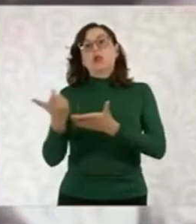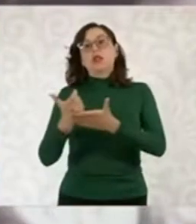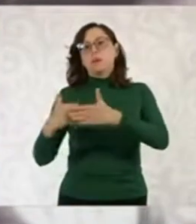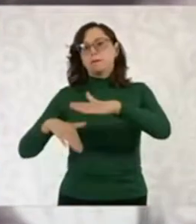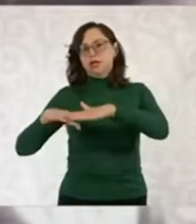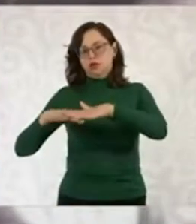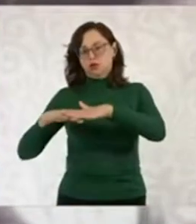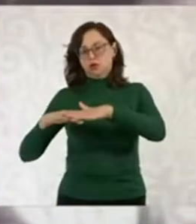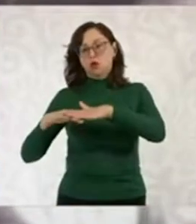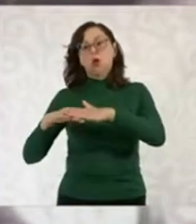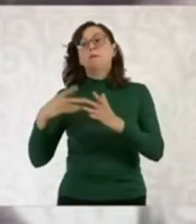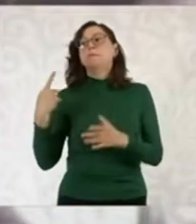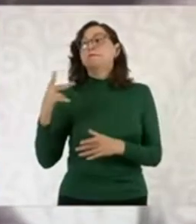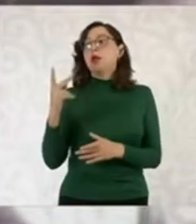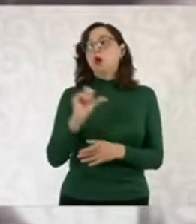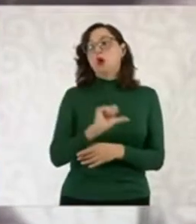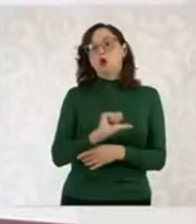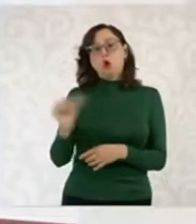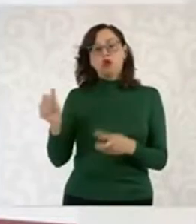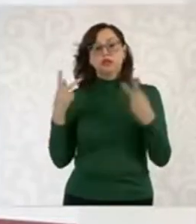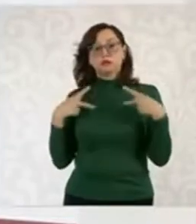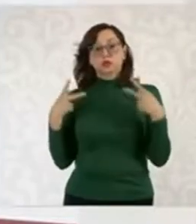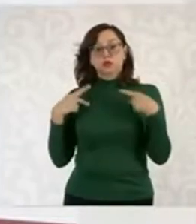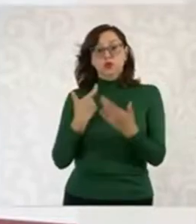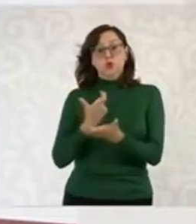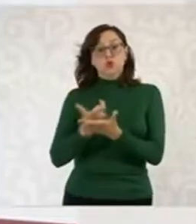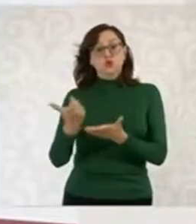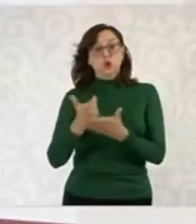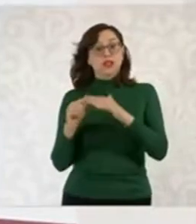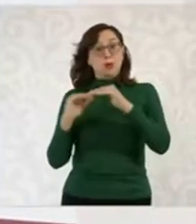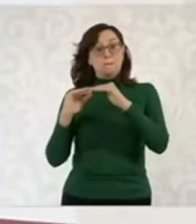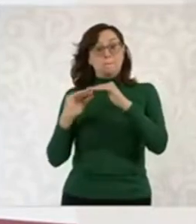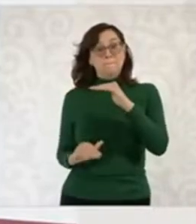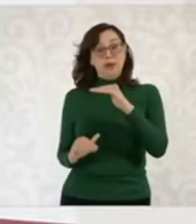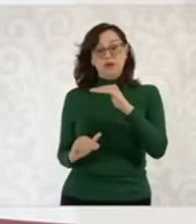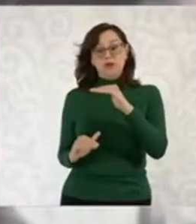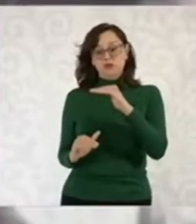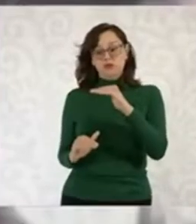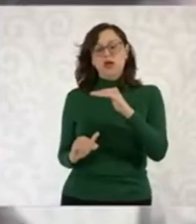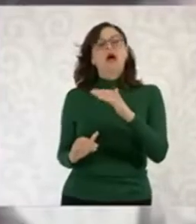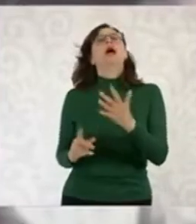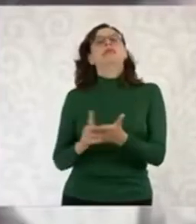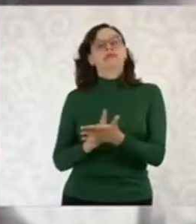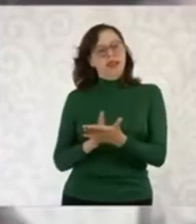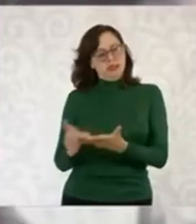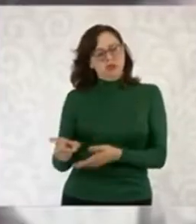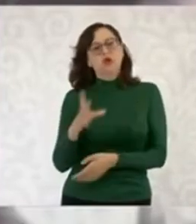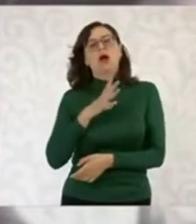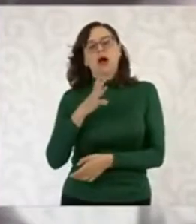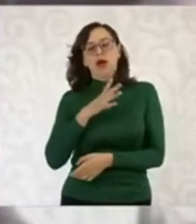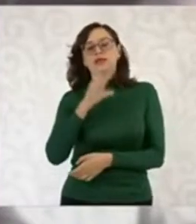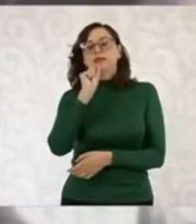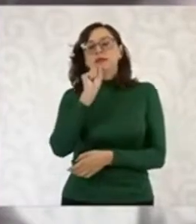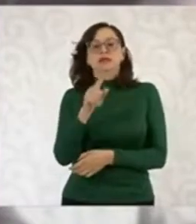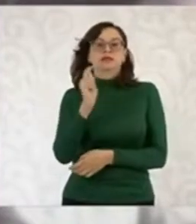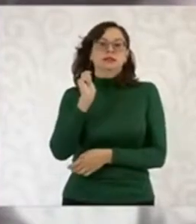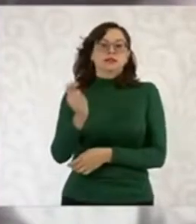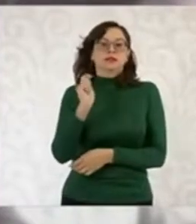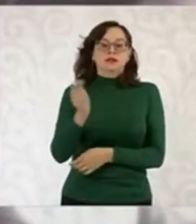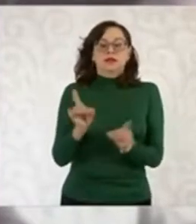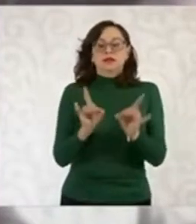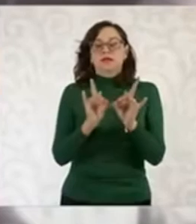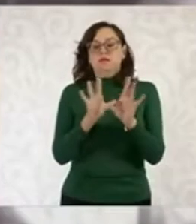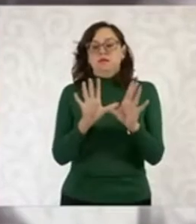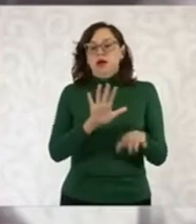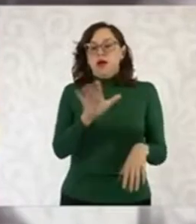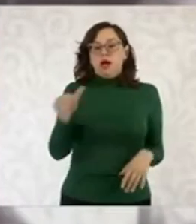de julio, tienen ya el seguro de riesgos de trabajo, que es una primera cobertura importantísima para